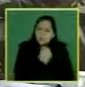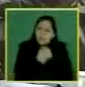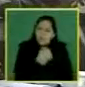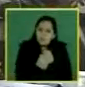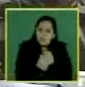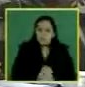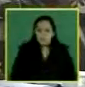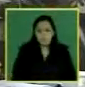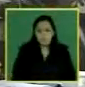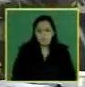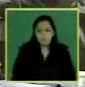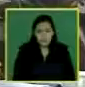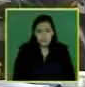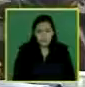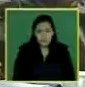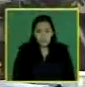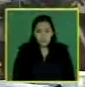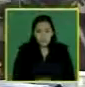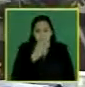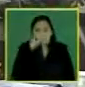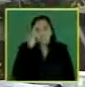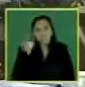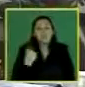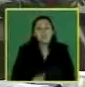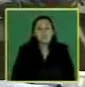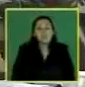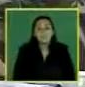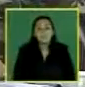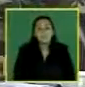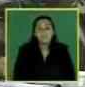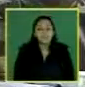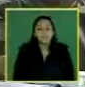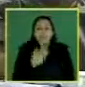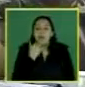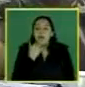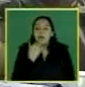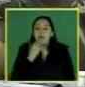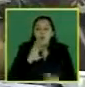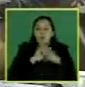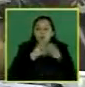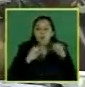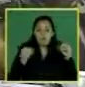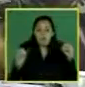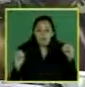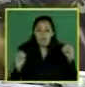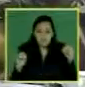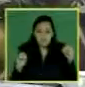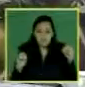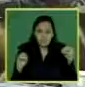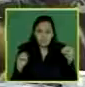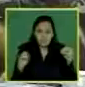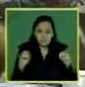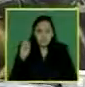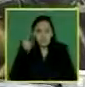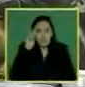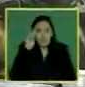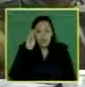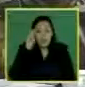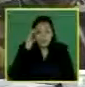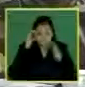estaría justificando que a Cristo lo hayan crucificado. Sí, señor. Claro. Hay una frase de nuestro maestro